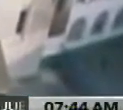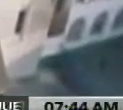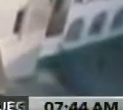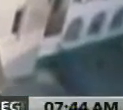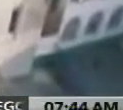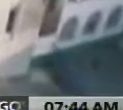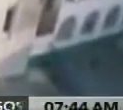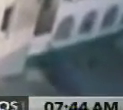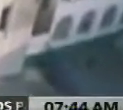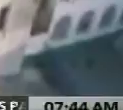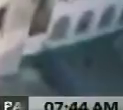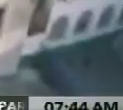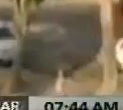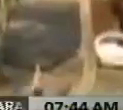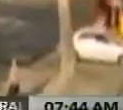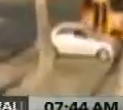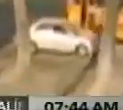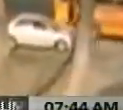sí